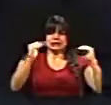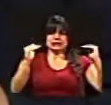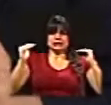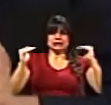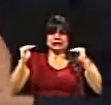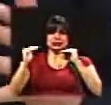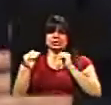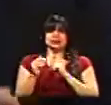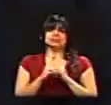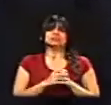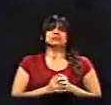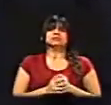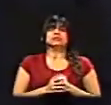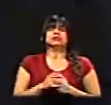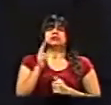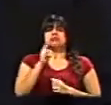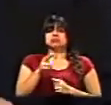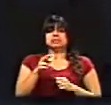mismo contexto,